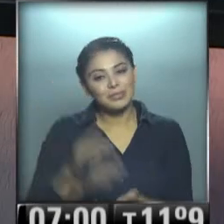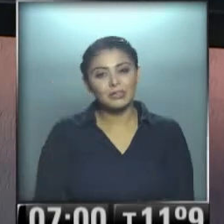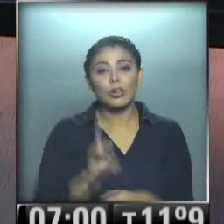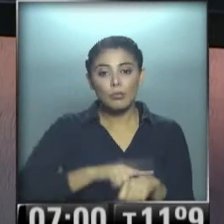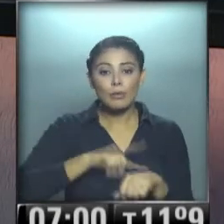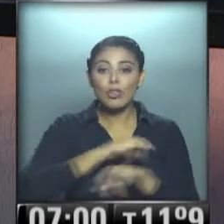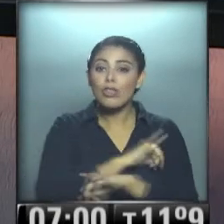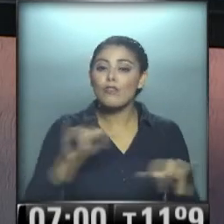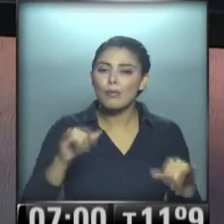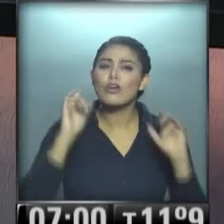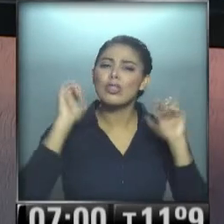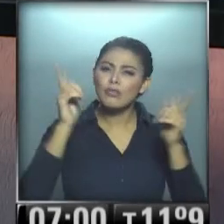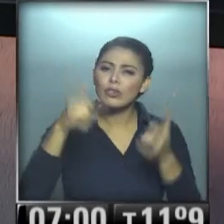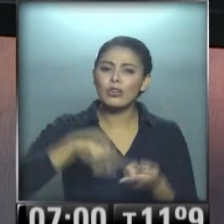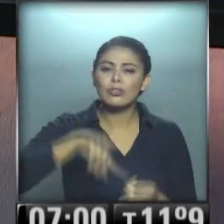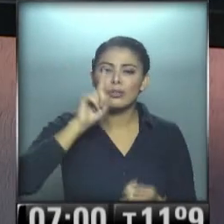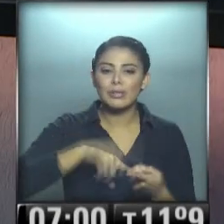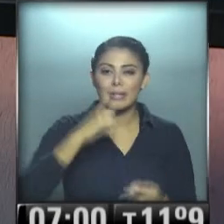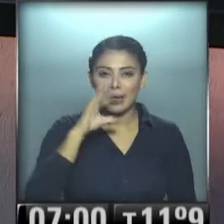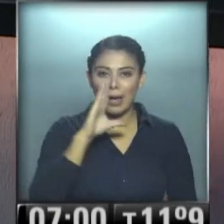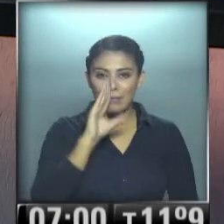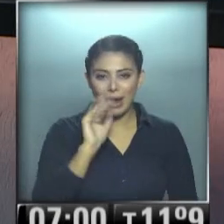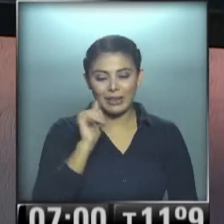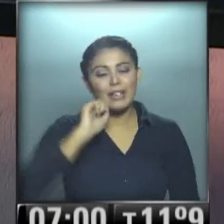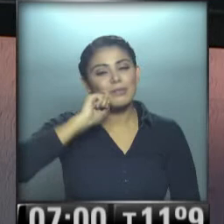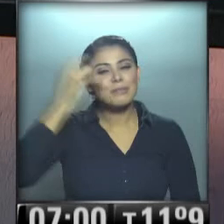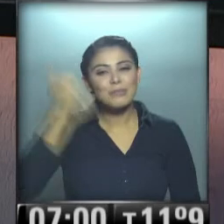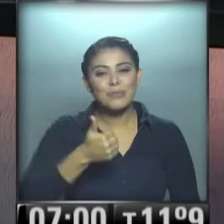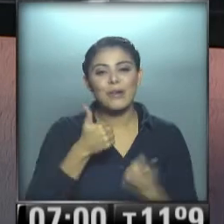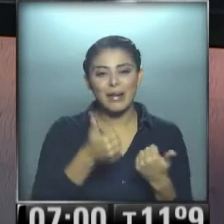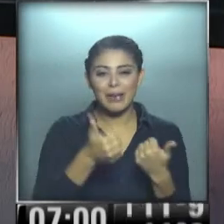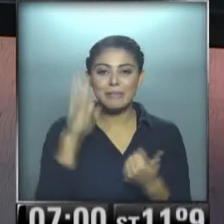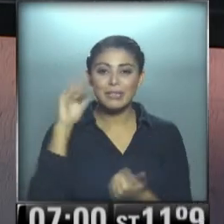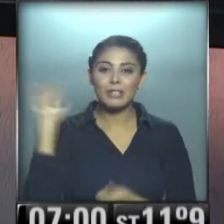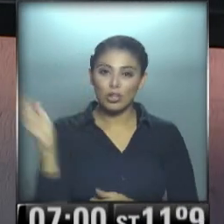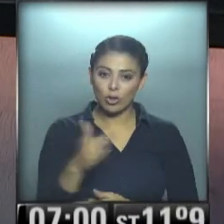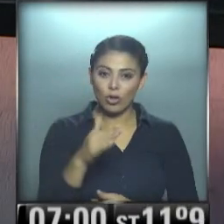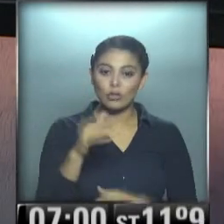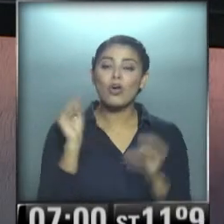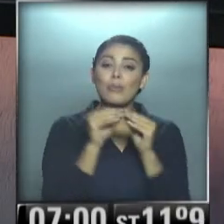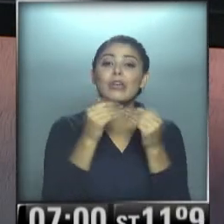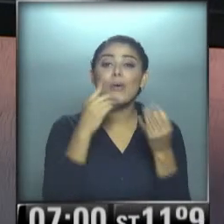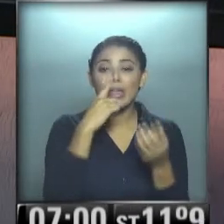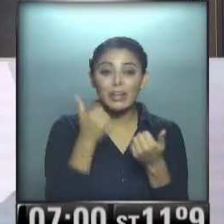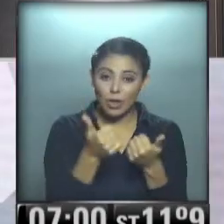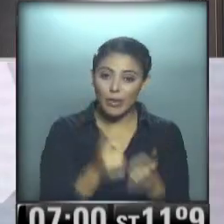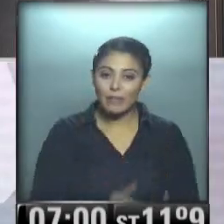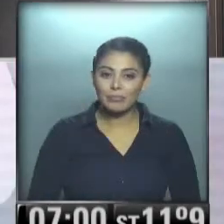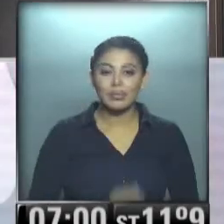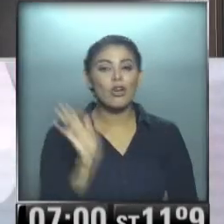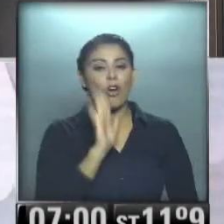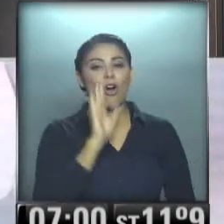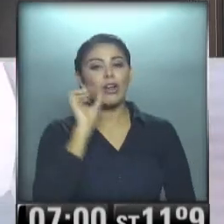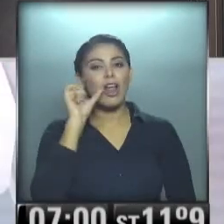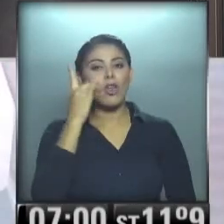de las noticias. Disfruten de la jornada de martes. Excelente martes para todos. Compañeros, buen día, ¿cómo están? Hola,